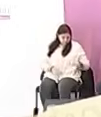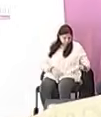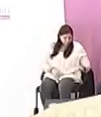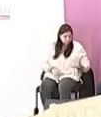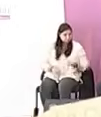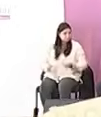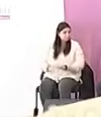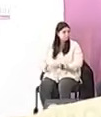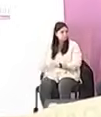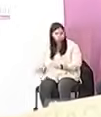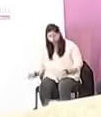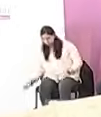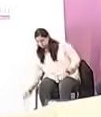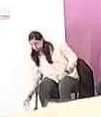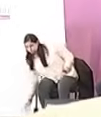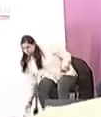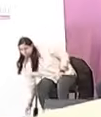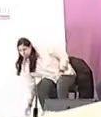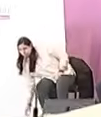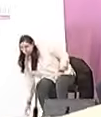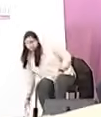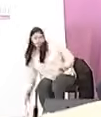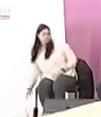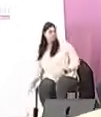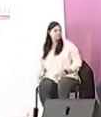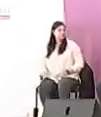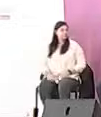Alejandro Villegas Villarreal.